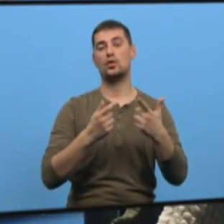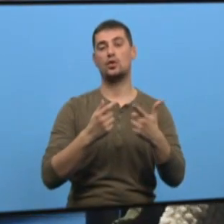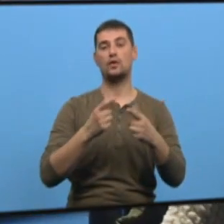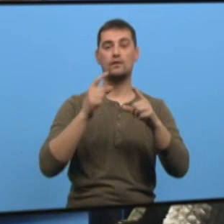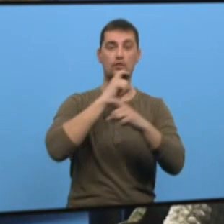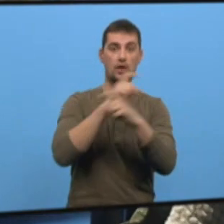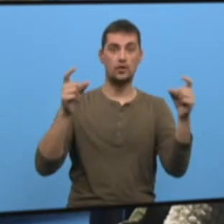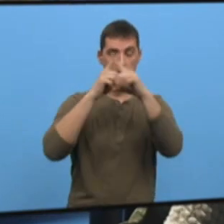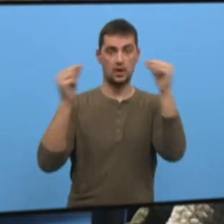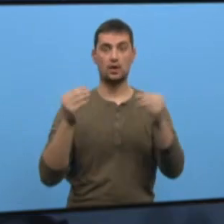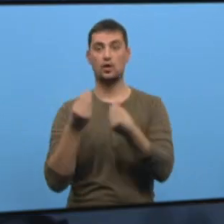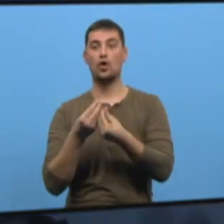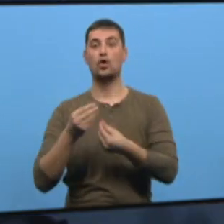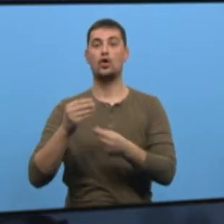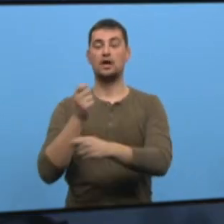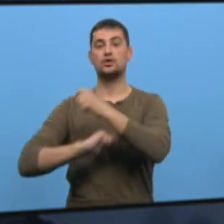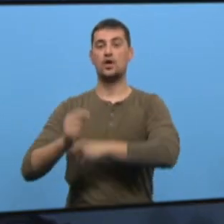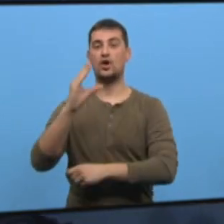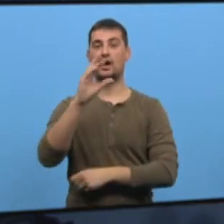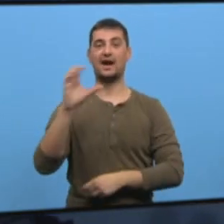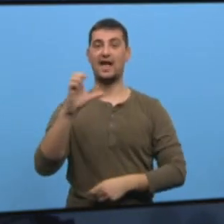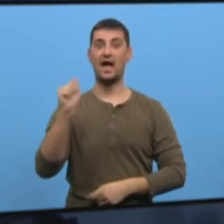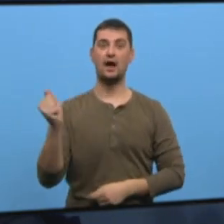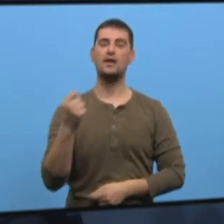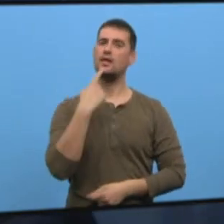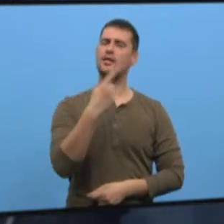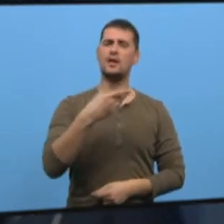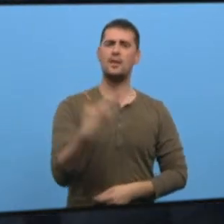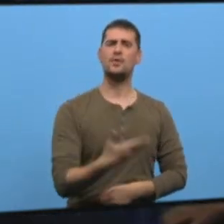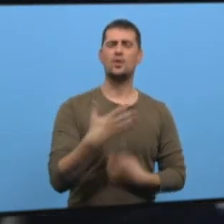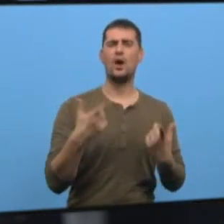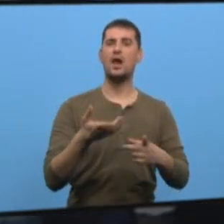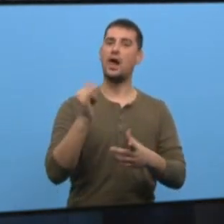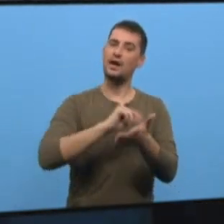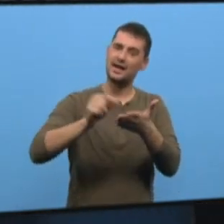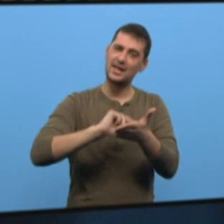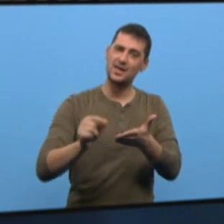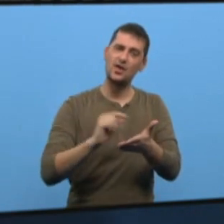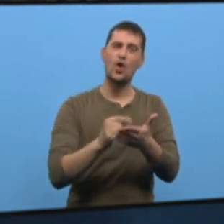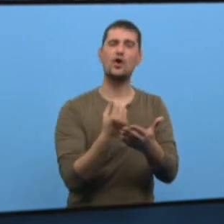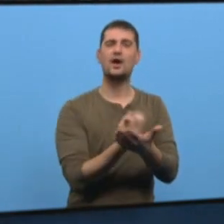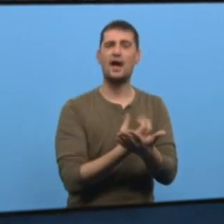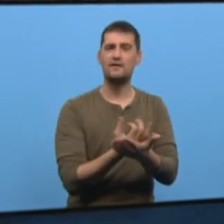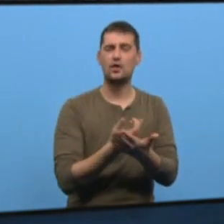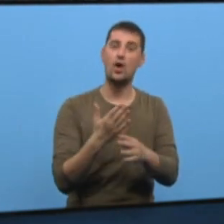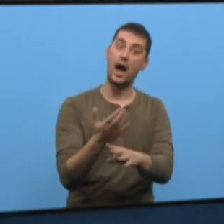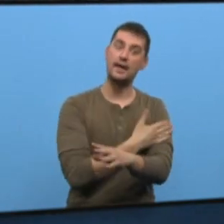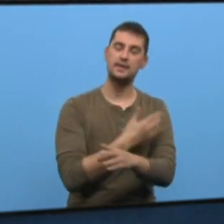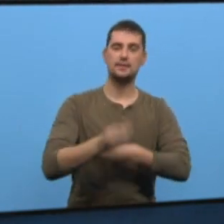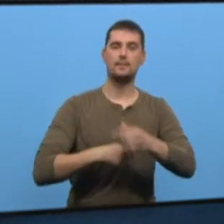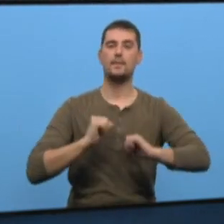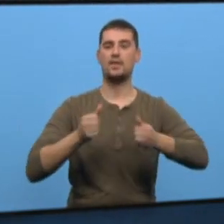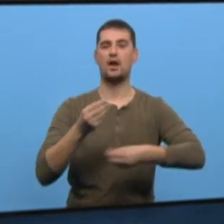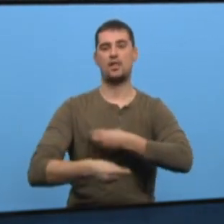asociación crea naa intervención destac a importancia de contar un gui gráfico antes de acometer calquer traballo audiovisual